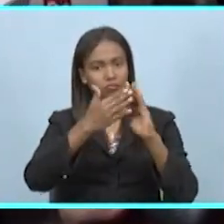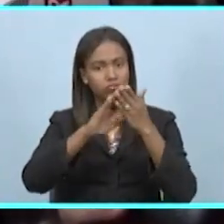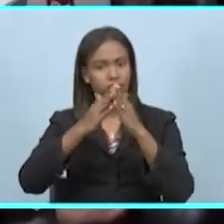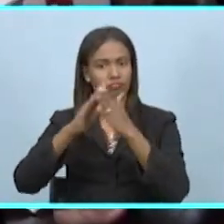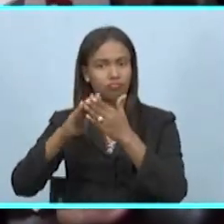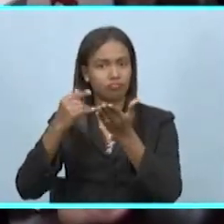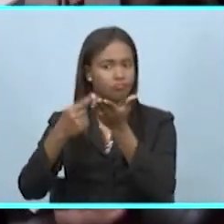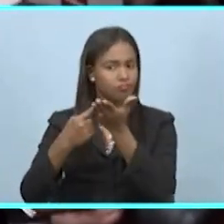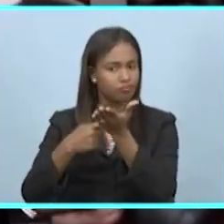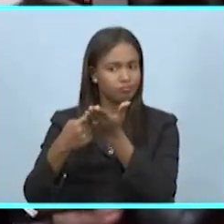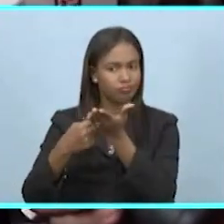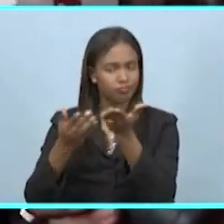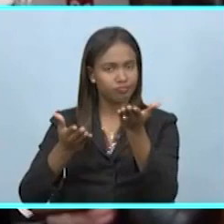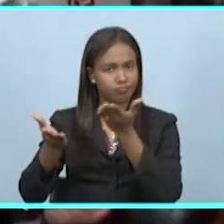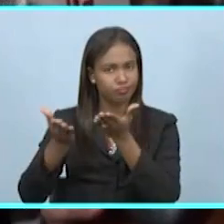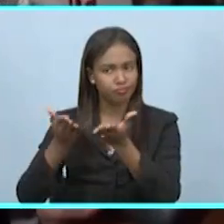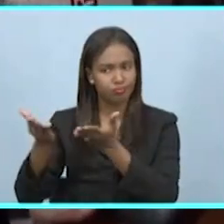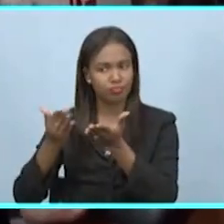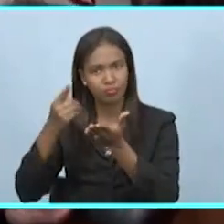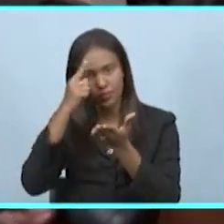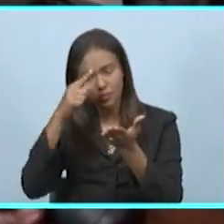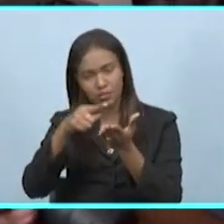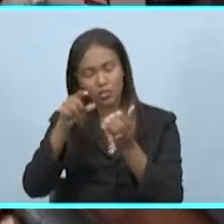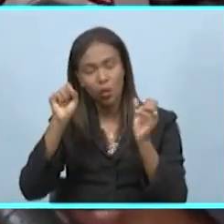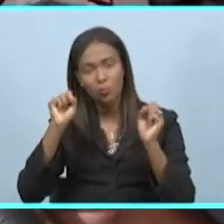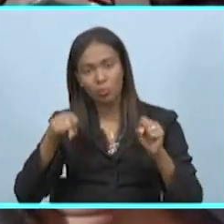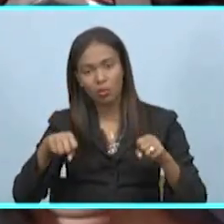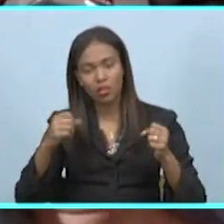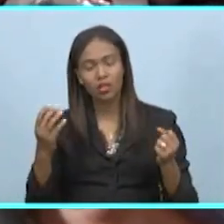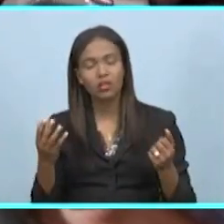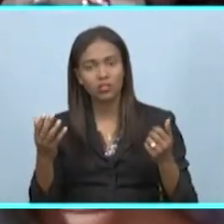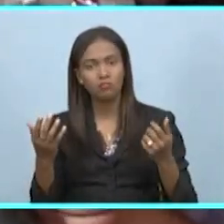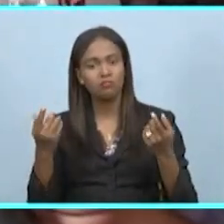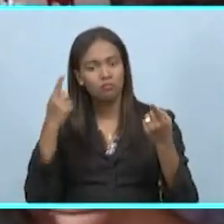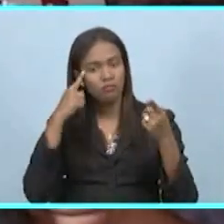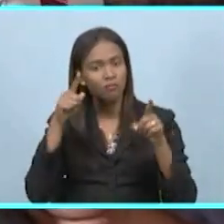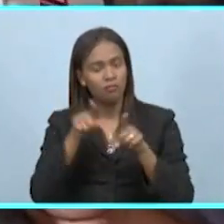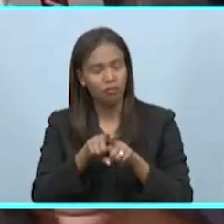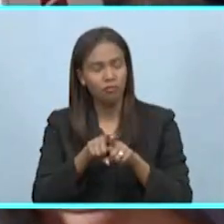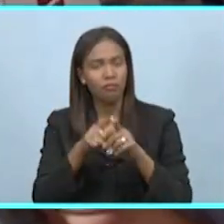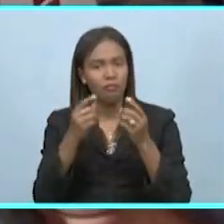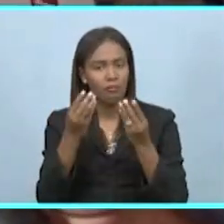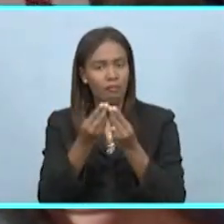entre la comunidad, los comerciantes y todo, para que se pueda llegar a soluciones